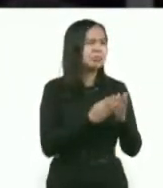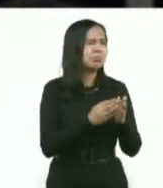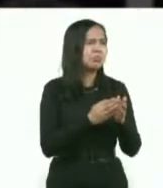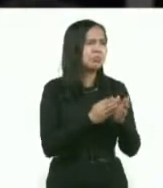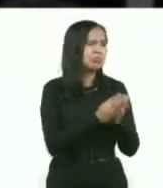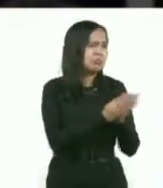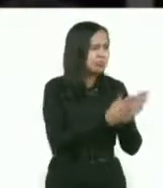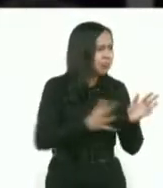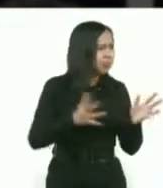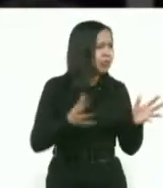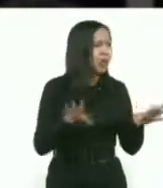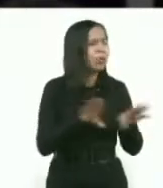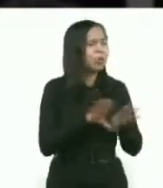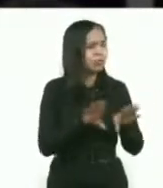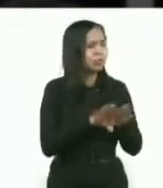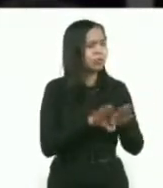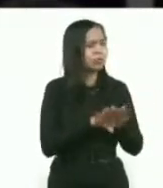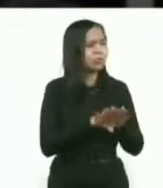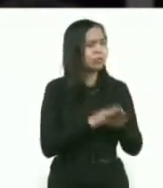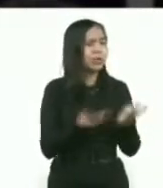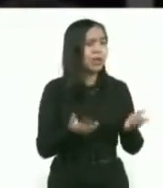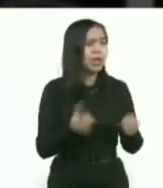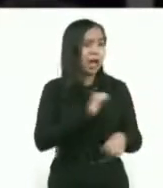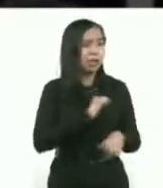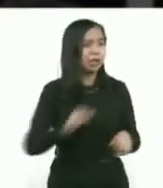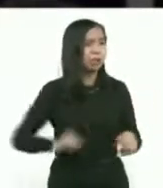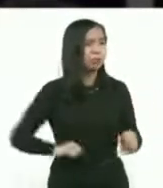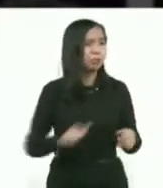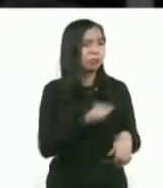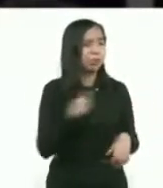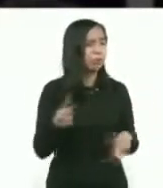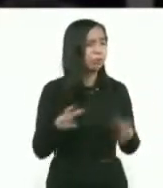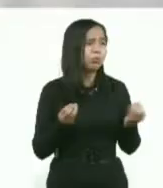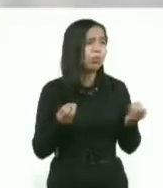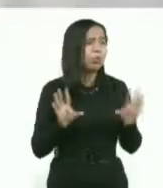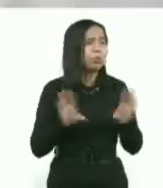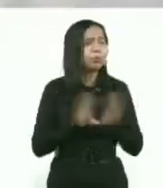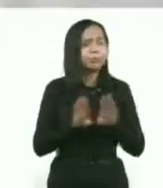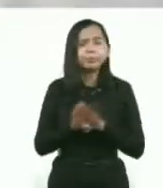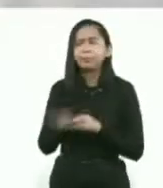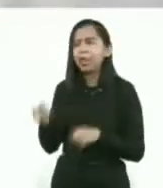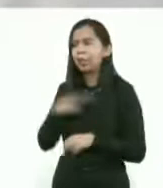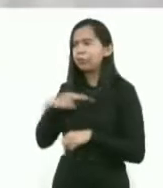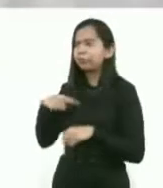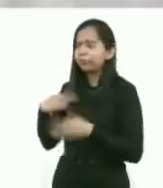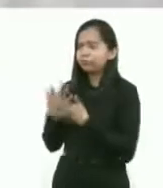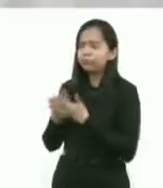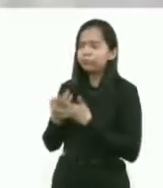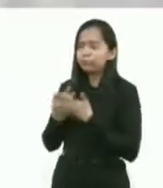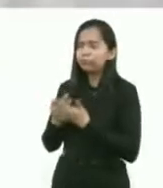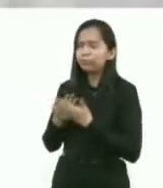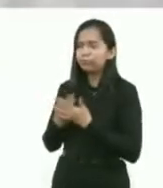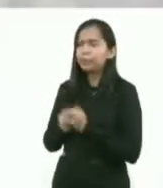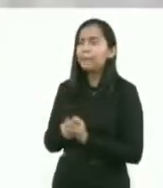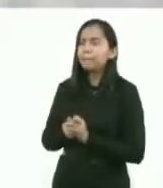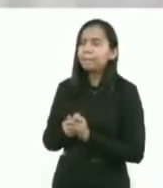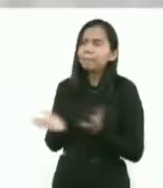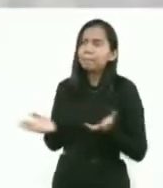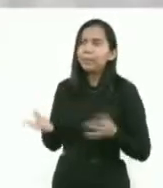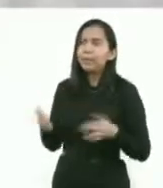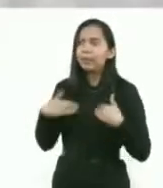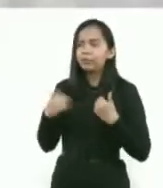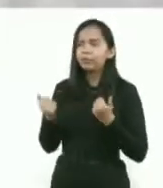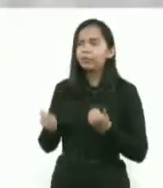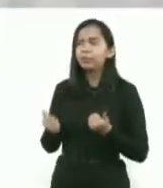pues designar a un alcalde interino o la nueva elección? Pues vamos a esperar a ver cuál es la… Entiendo, hay